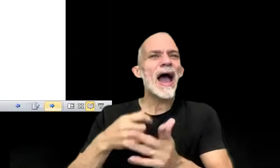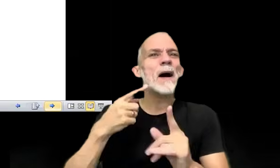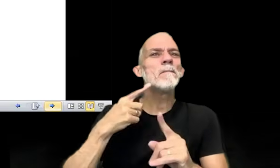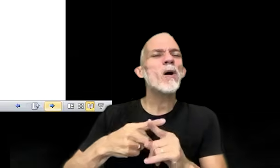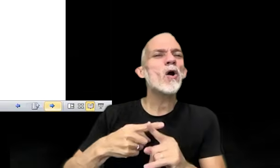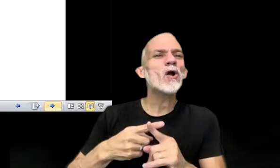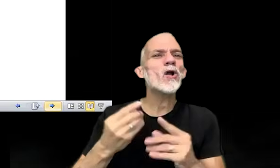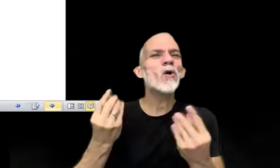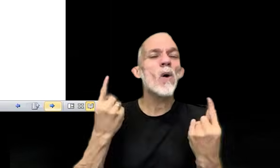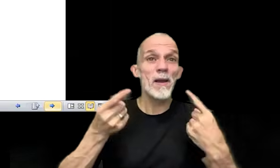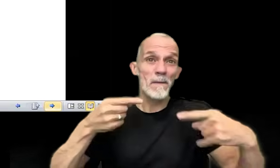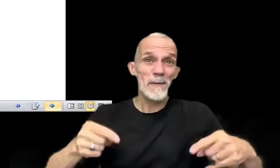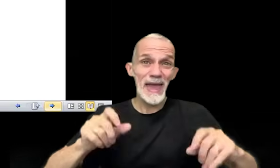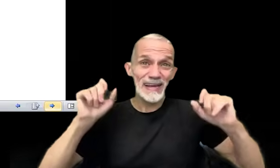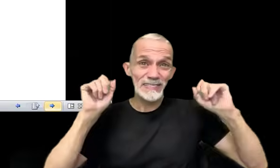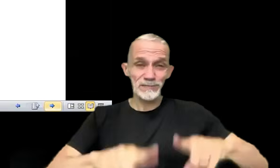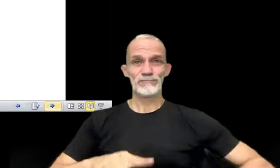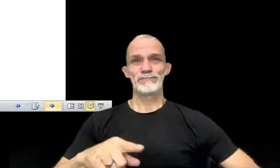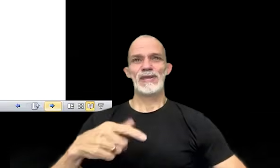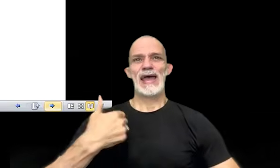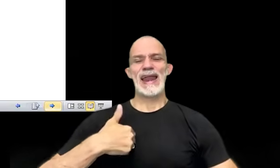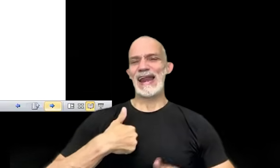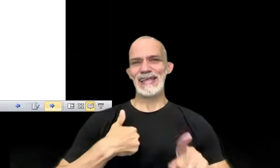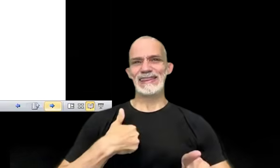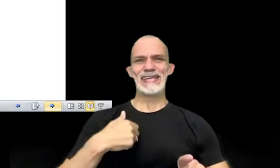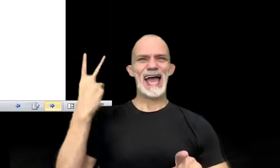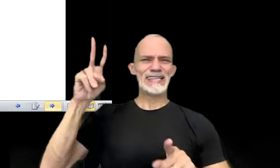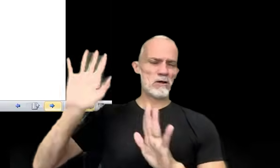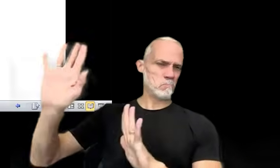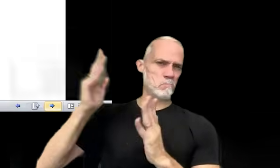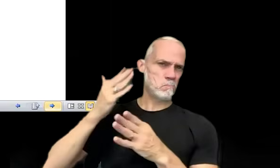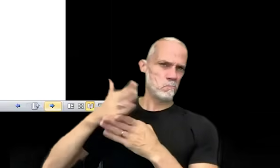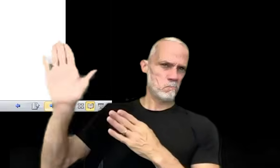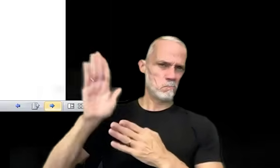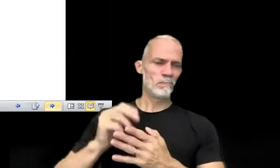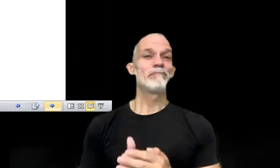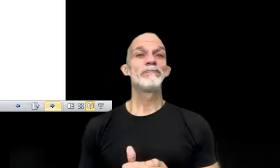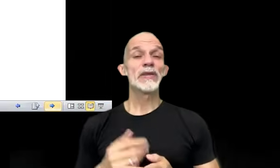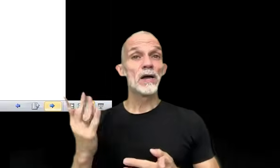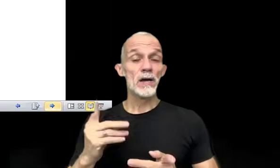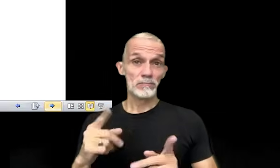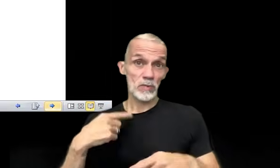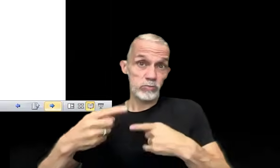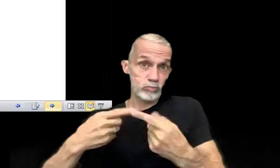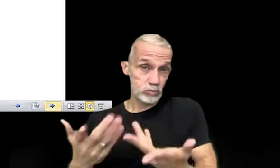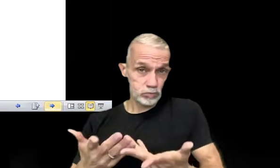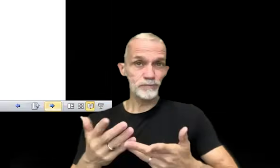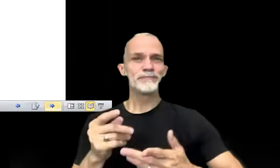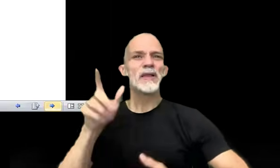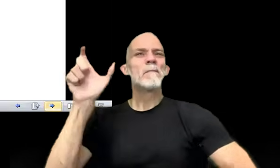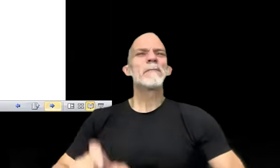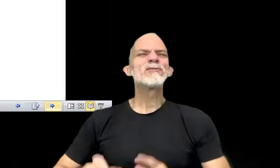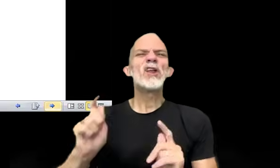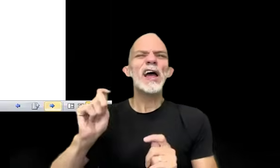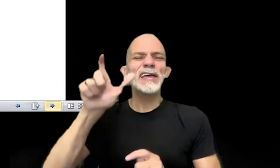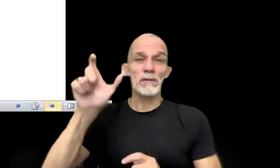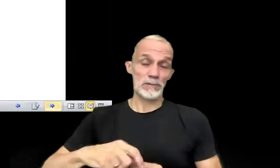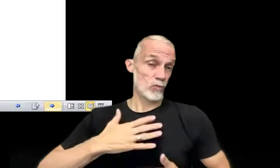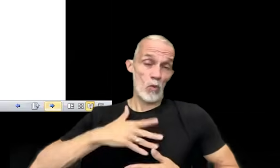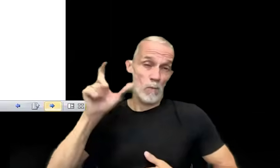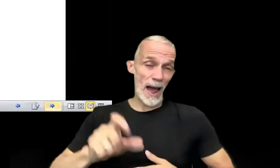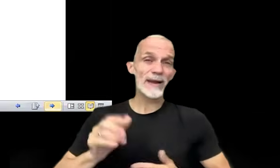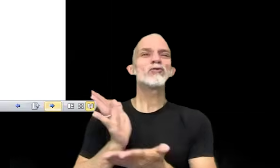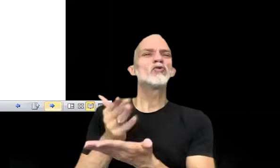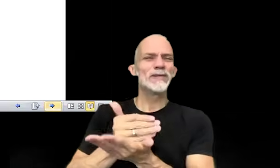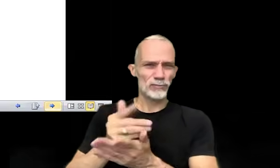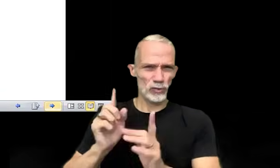¿sí?, se le van a gravar los bienes situados en el país. Como vinimos diciendo, los sujetos van a ser las personas